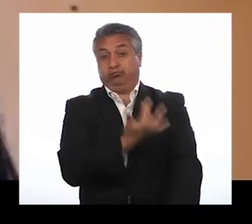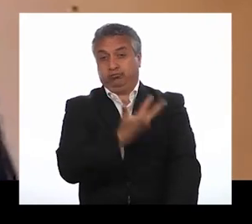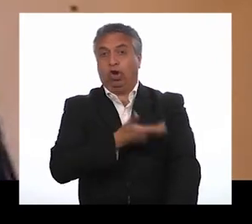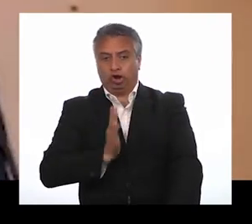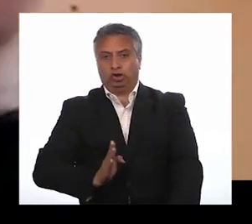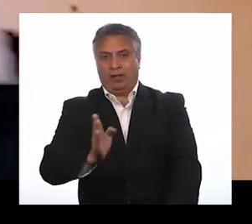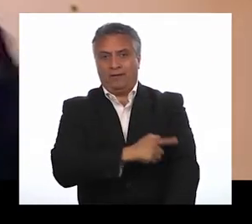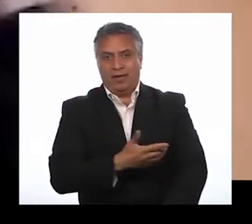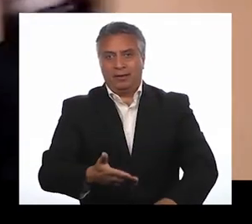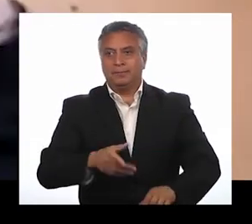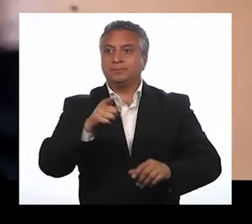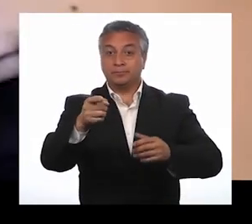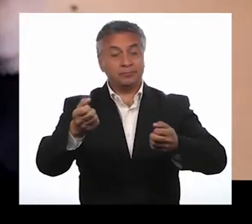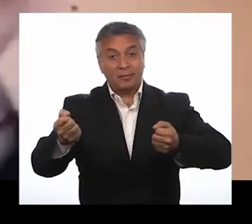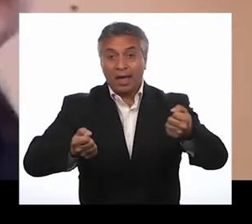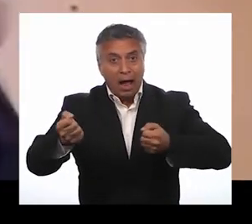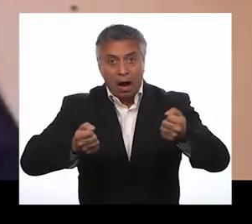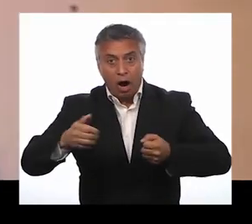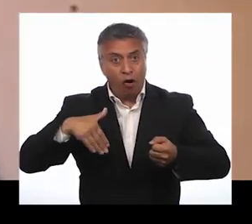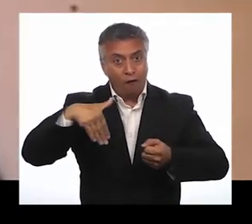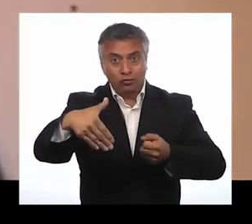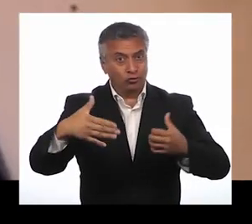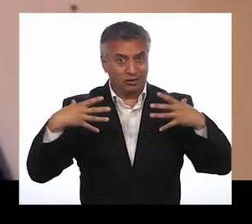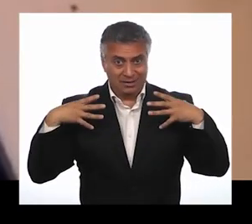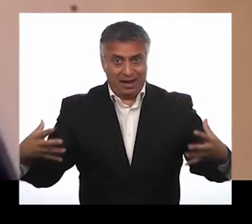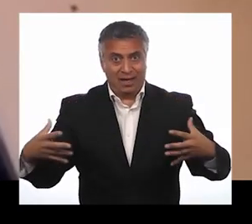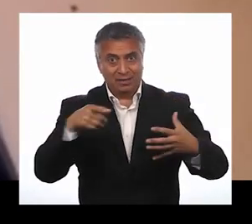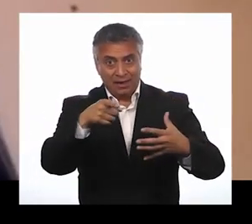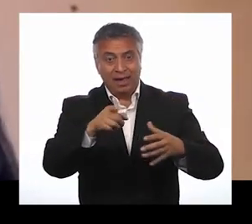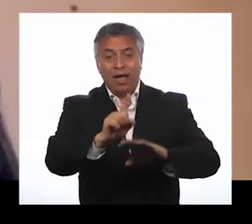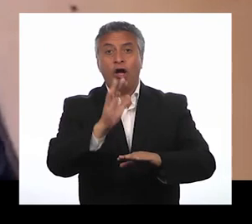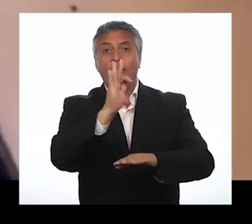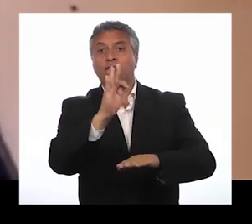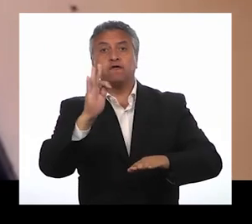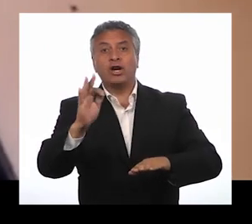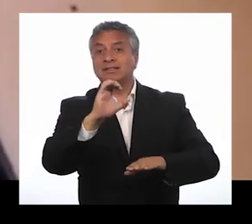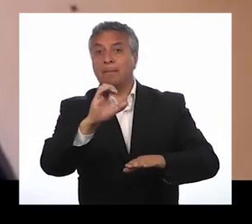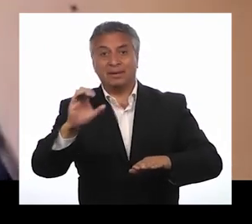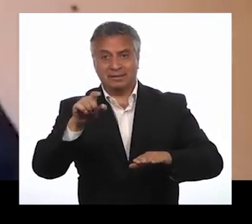la camión, como un autobús grande de donde las fuerzas